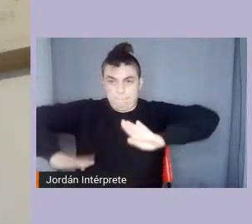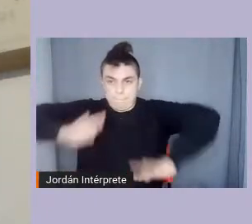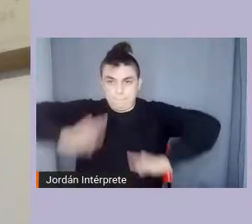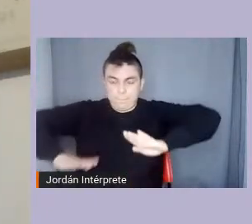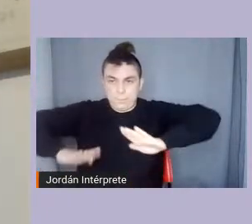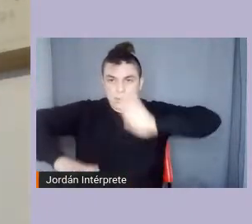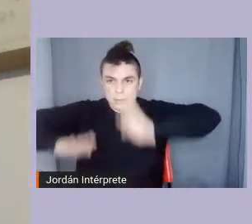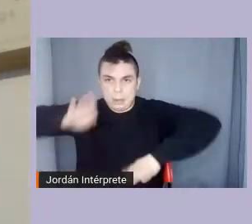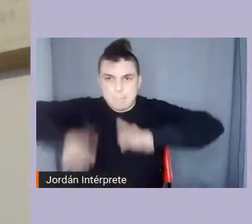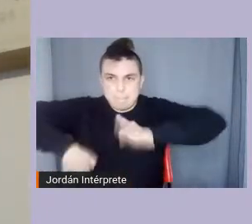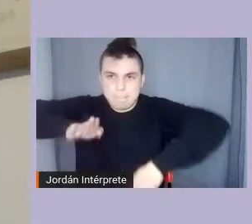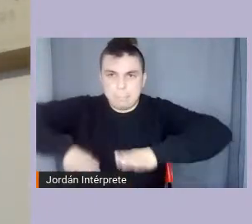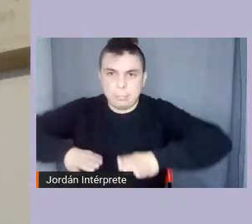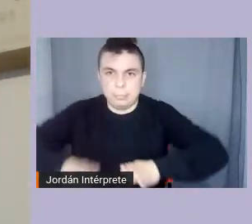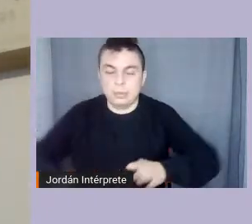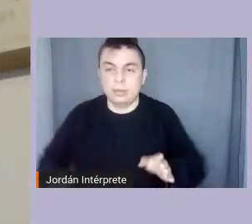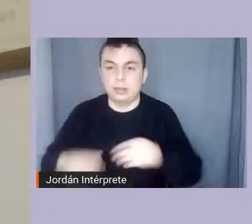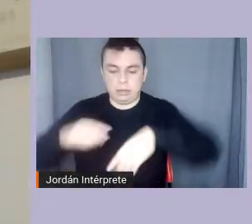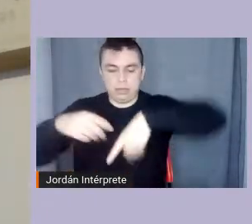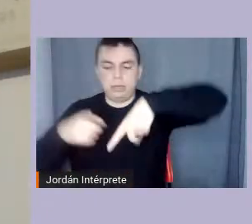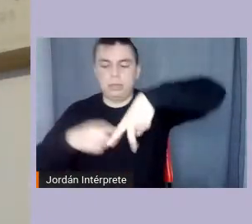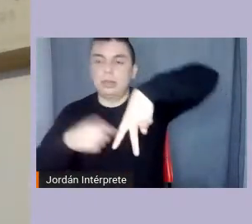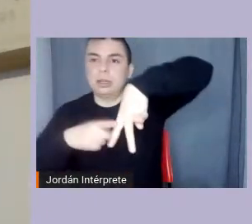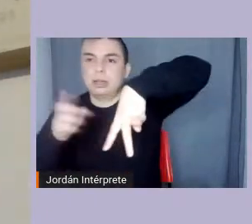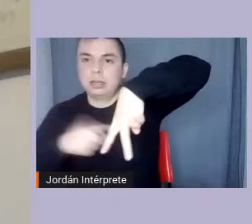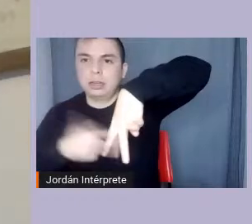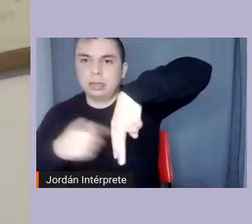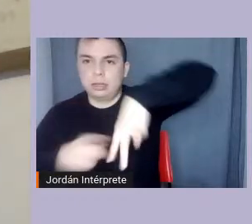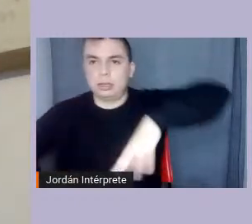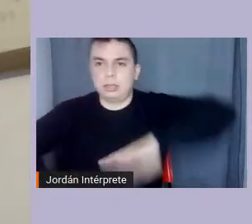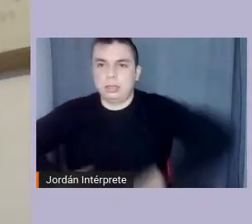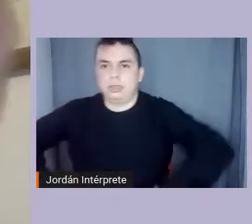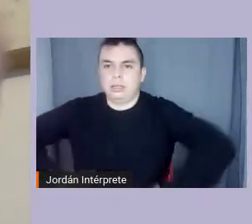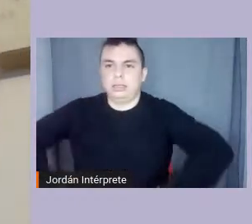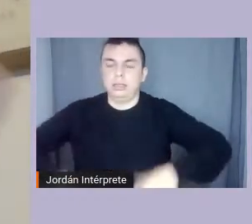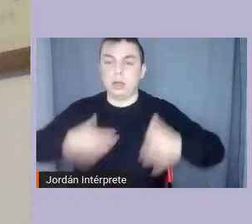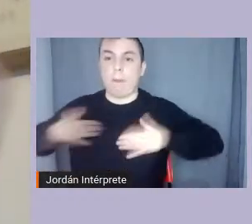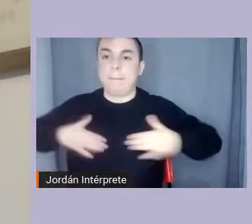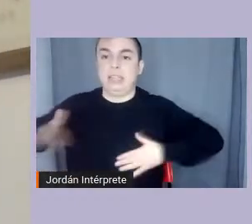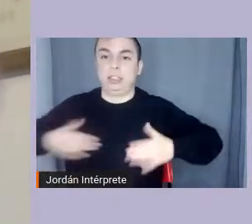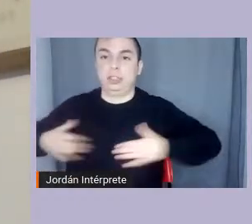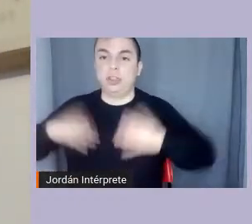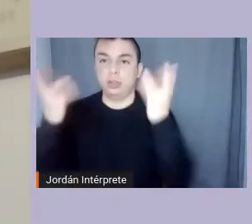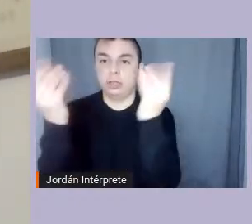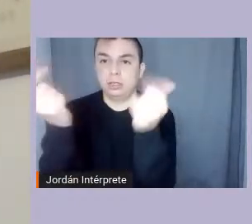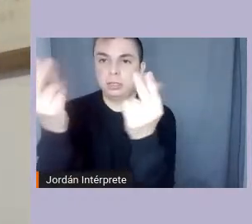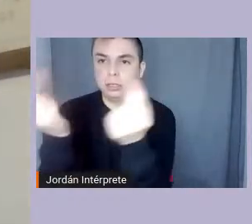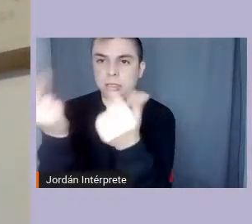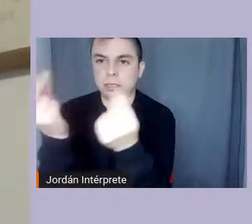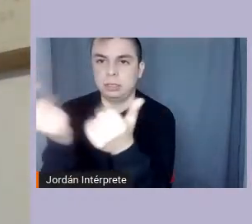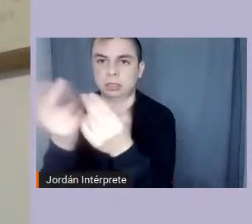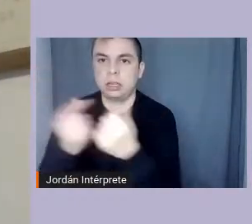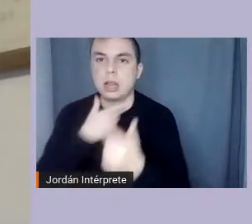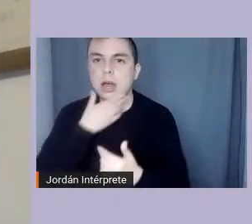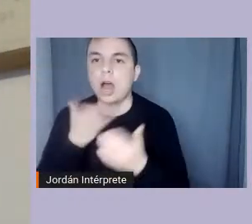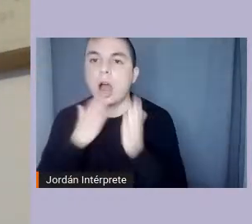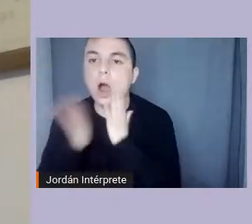sé si escucha, los muslos, el pecho, los dedos, la